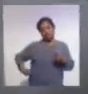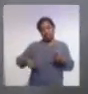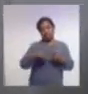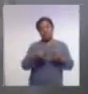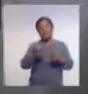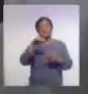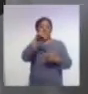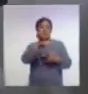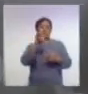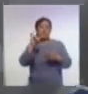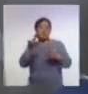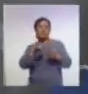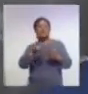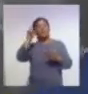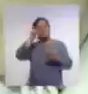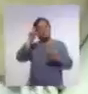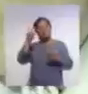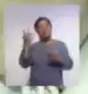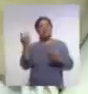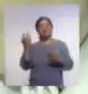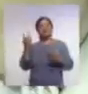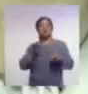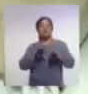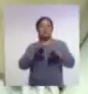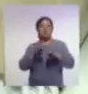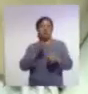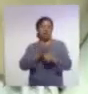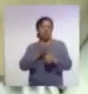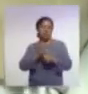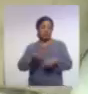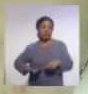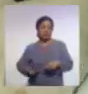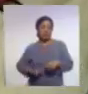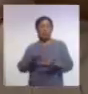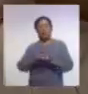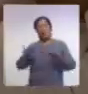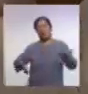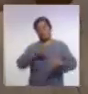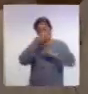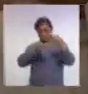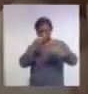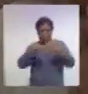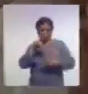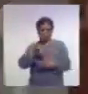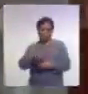pensionados y jubilados estatales. Para Ahora Noticias, Marian Gómez.